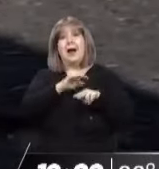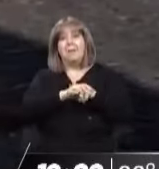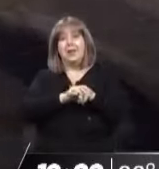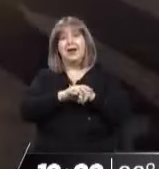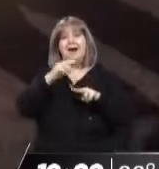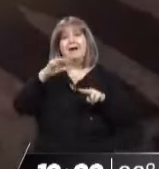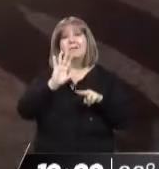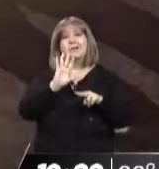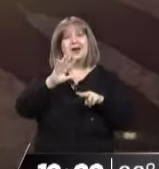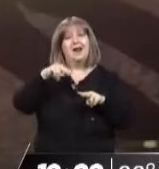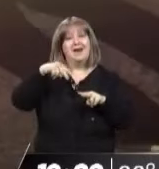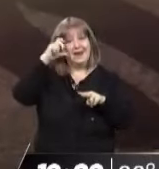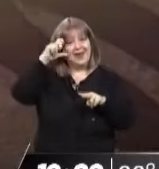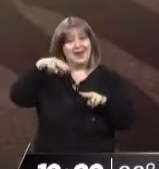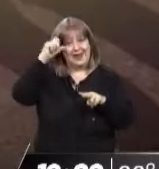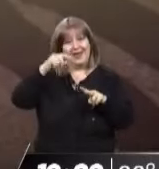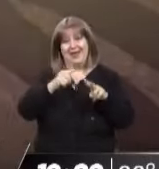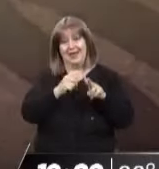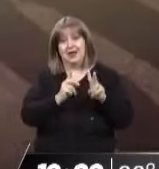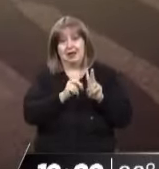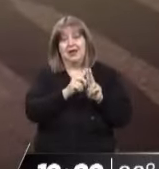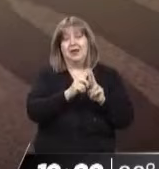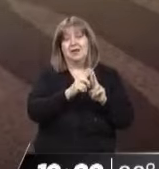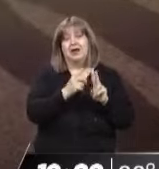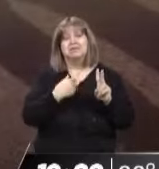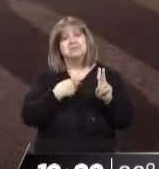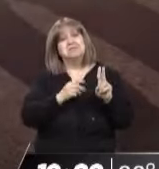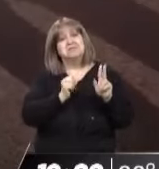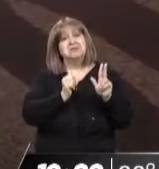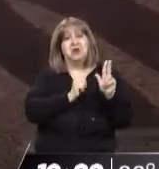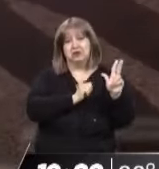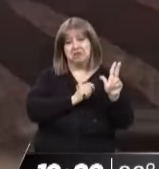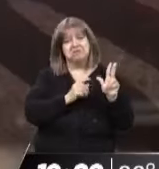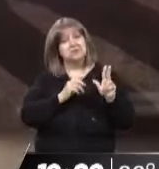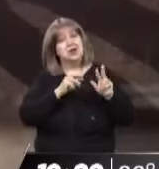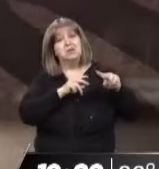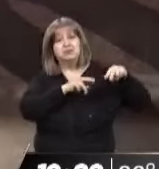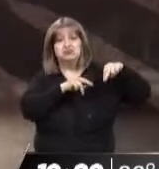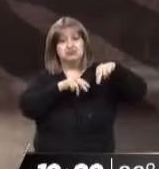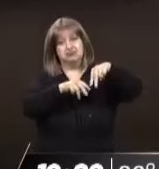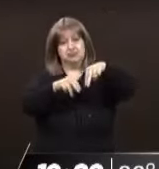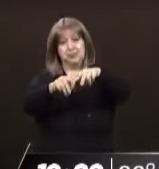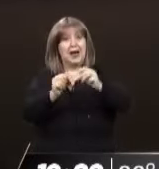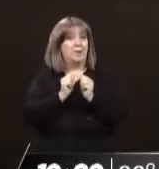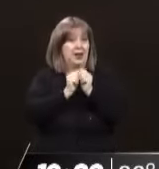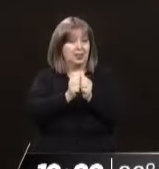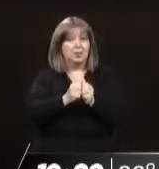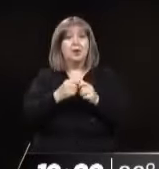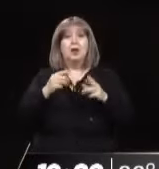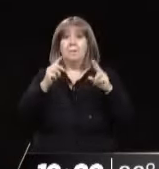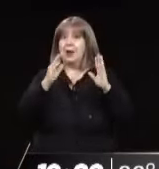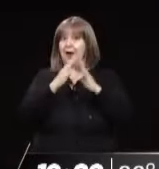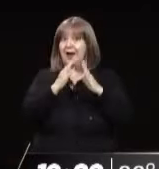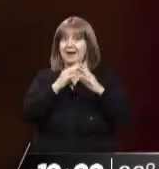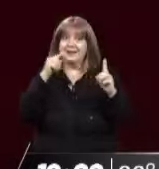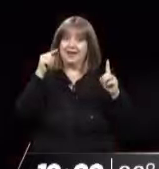Nené, se convirtió en una de las testigos principales, pero su aporte en la causa ha sido casi nulo. Sin embargo, fue en la casa de